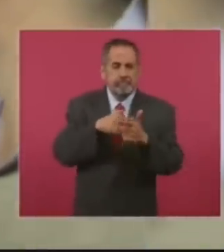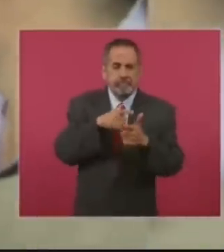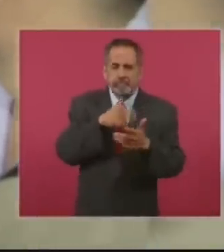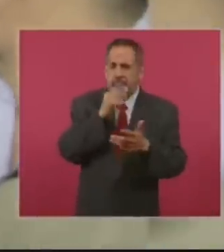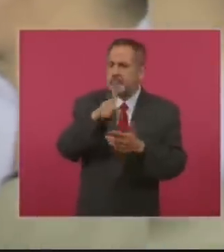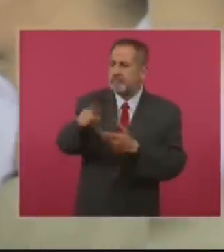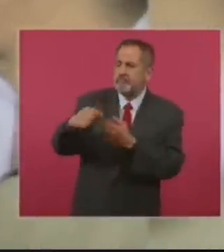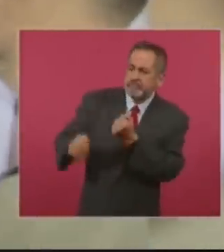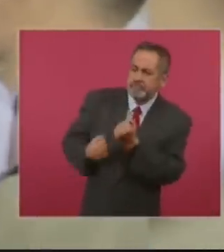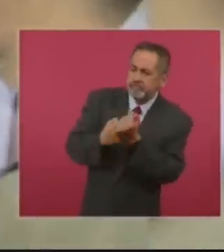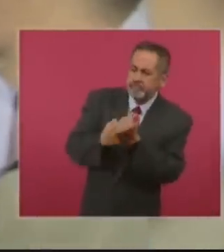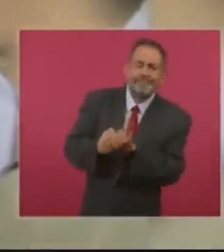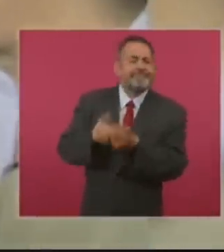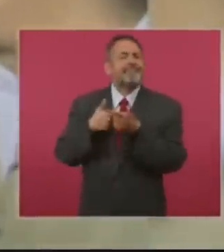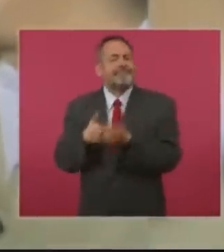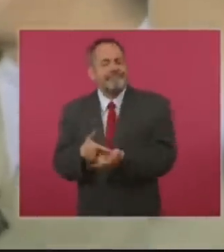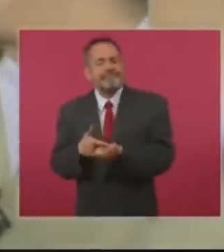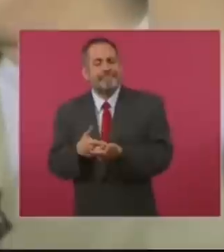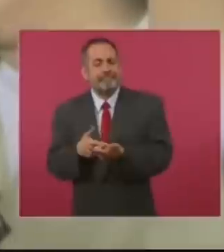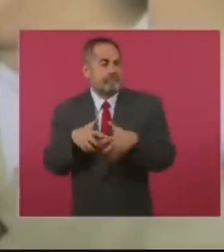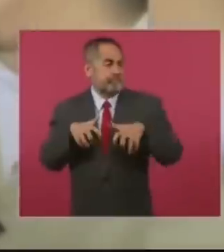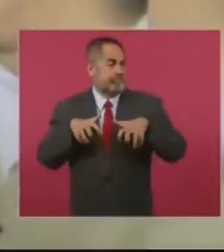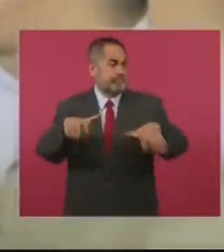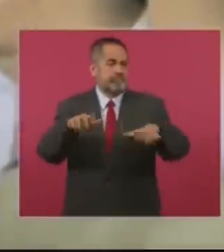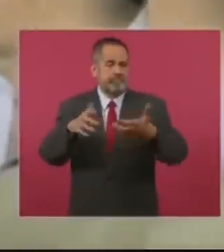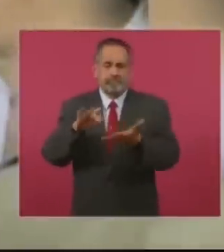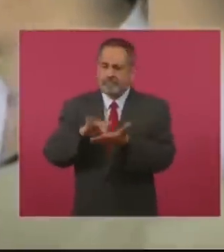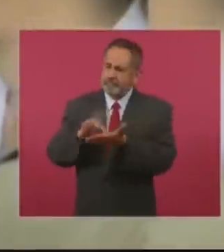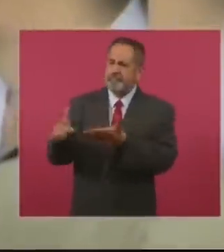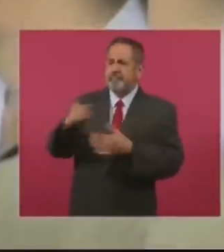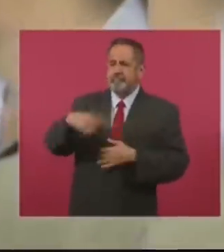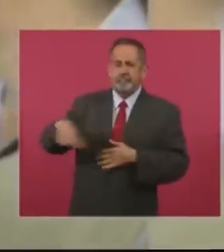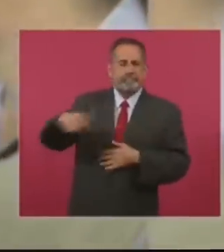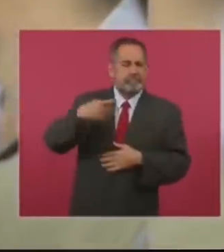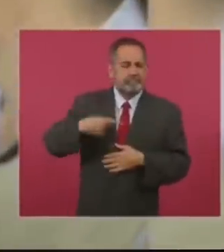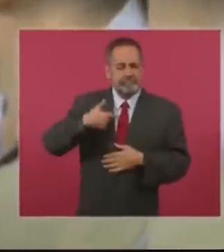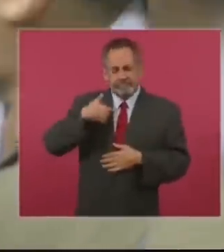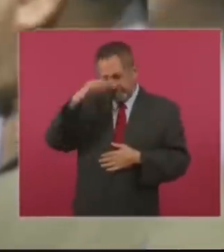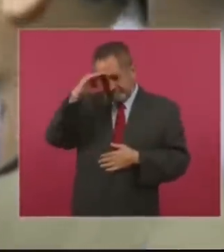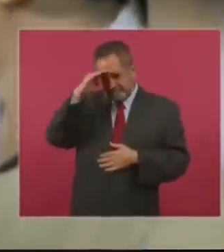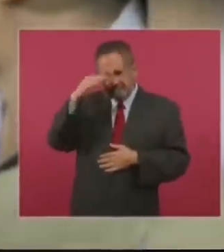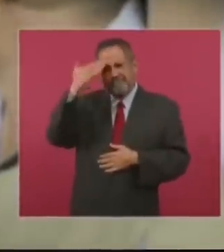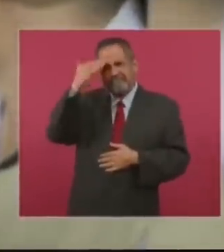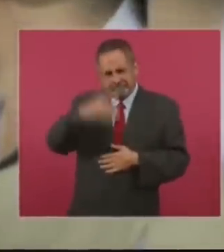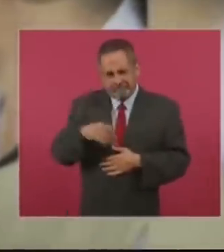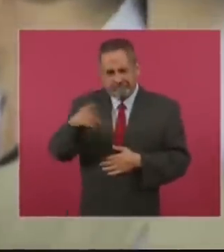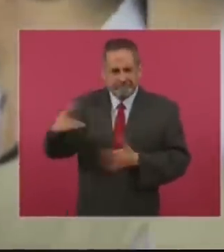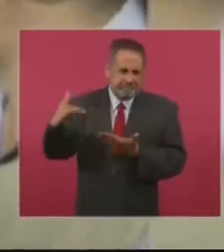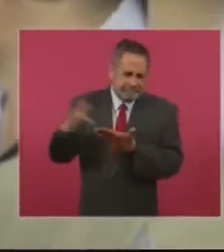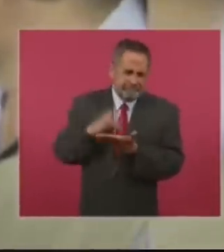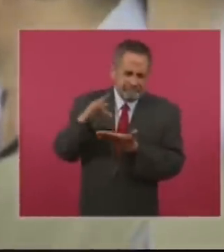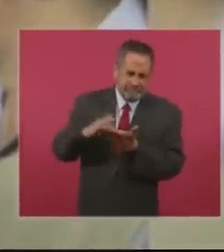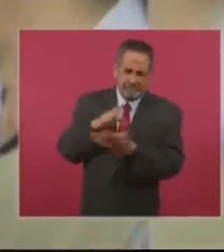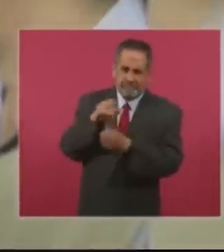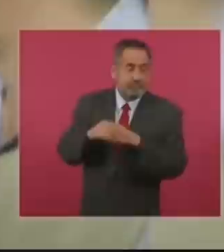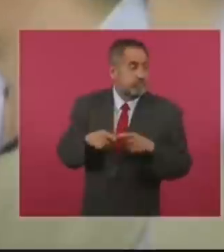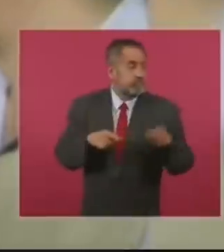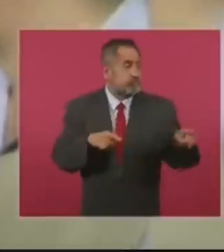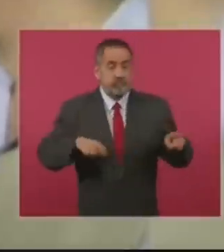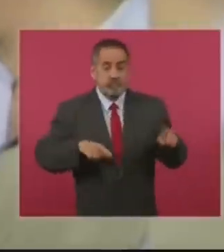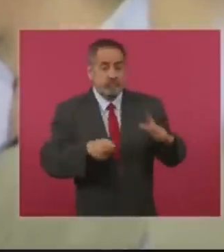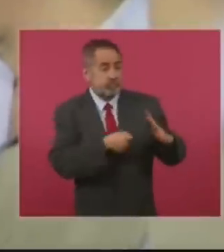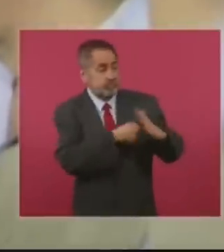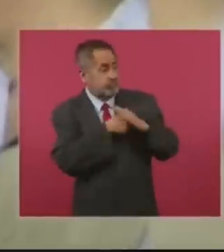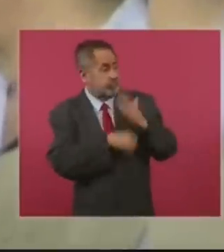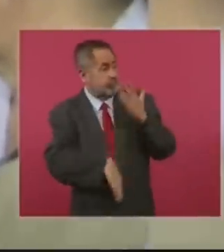un movimiento este de esta naturaleza sin un pueblo consciente teniendo todo el aparato del estado